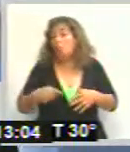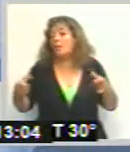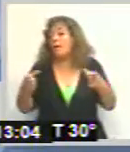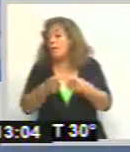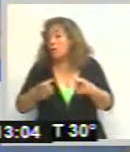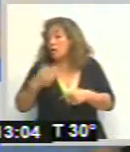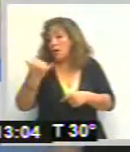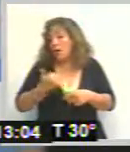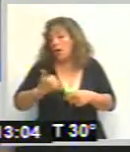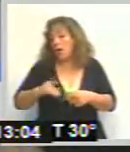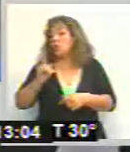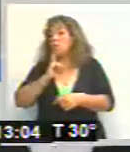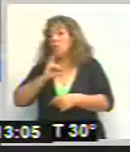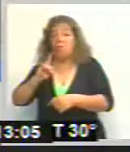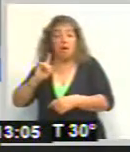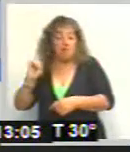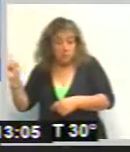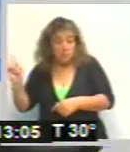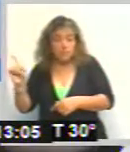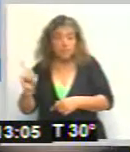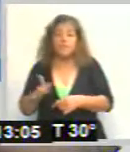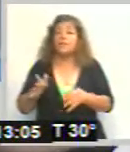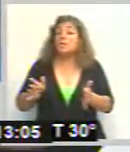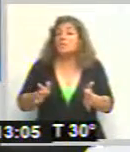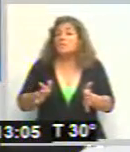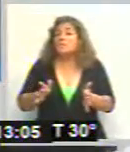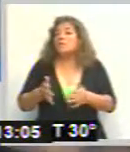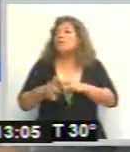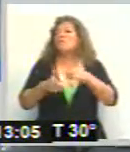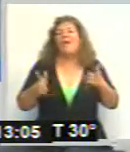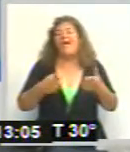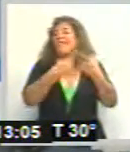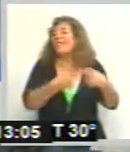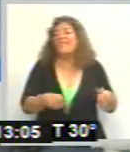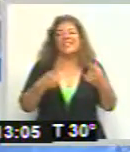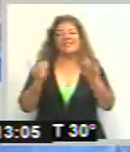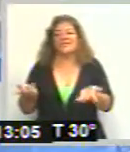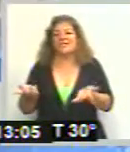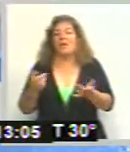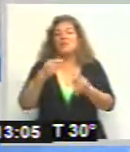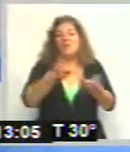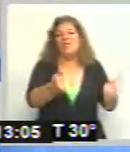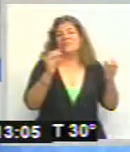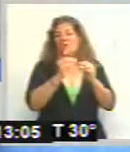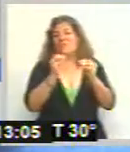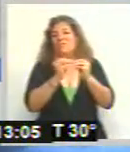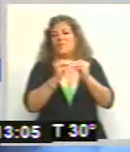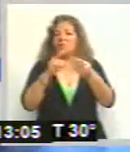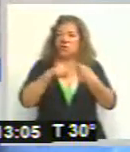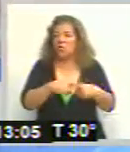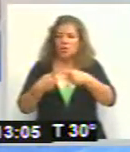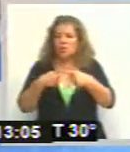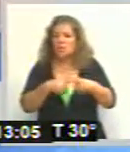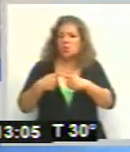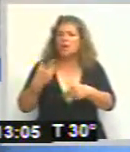tuvimos nosotros en Tucumán, así que no hay una diferencia grande, por eso es que los compañeros están discutiendo acá a ver qué es lo